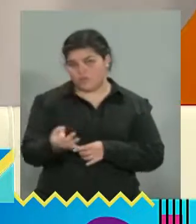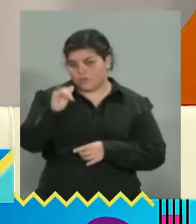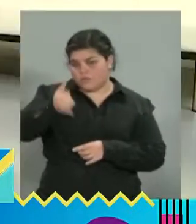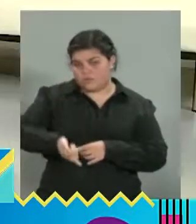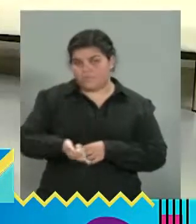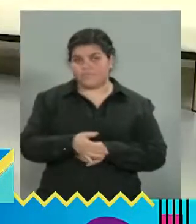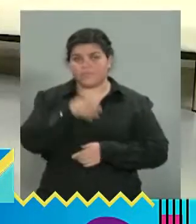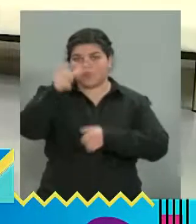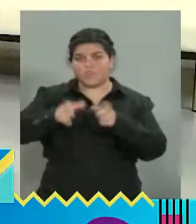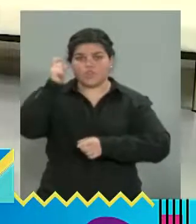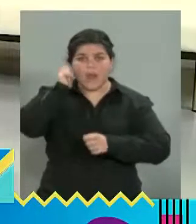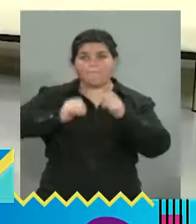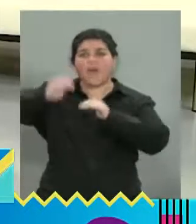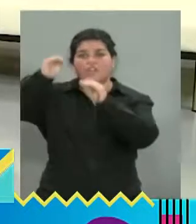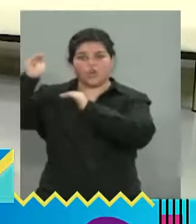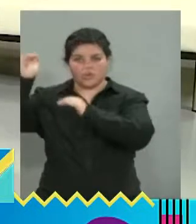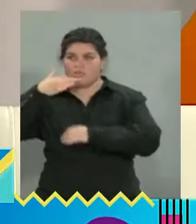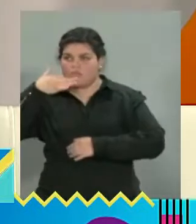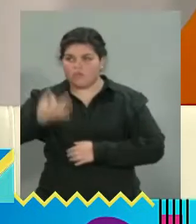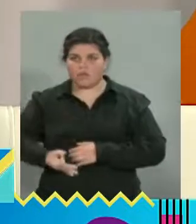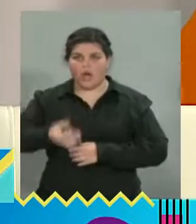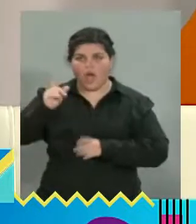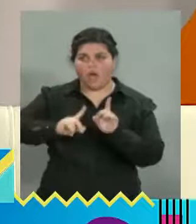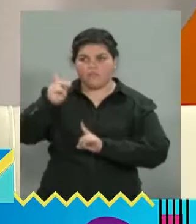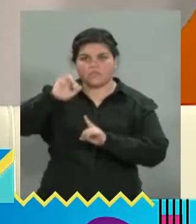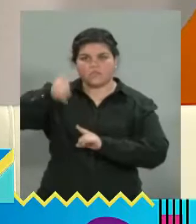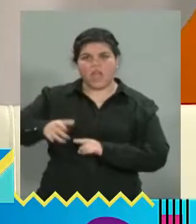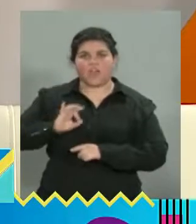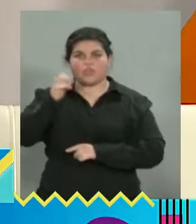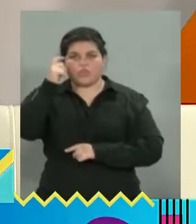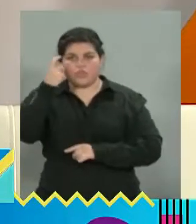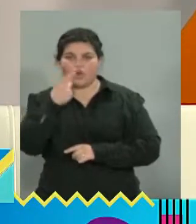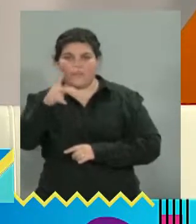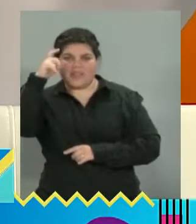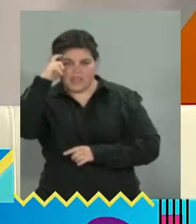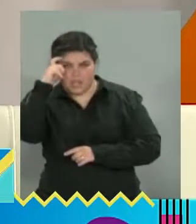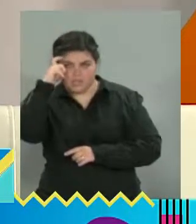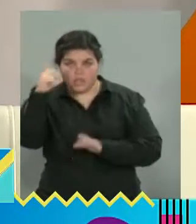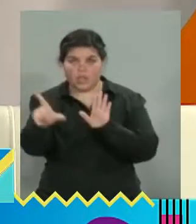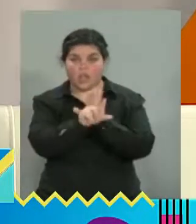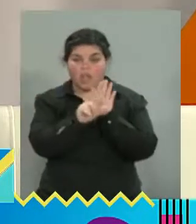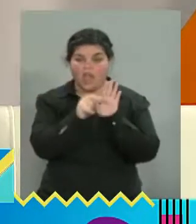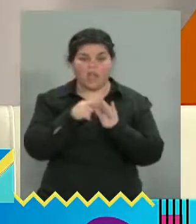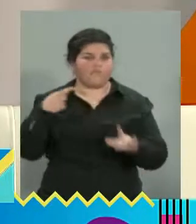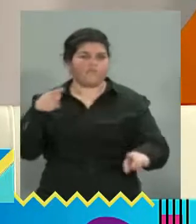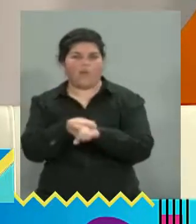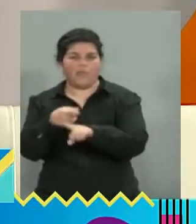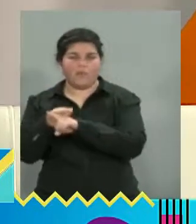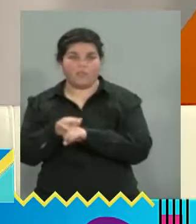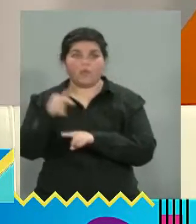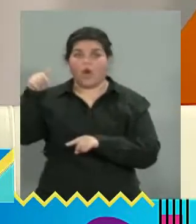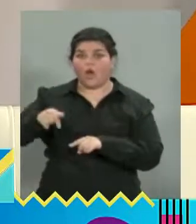las personas mayores, es verdad que se veía mucha más gente mayor, si se quiere, en 2010, opuesta a la ley, sí, pero que hoy tal vez salimos a la calle a